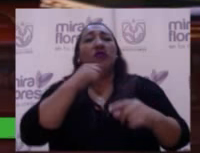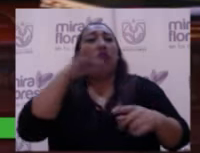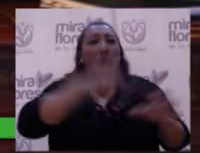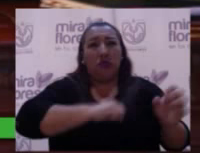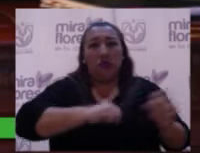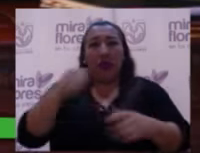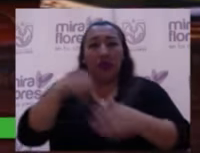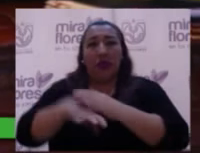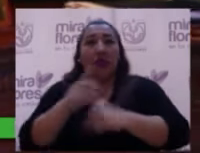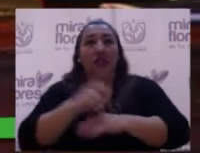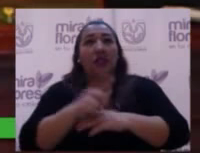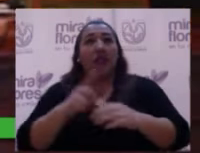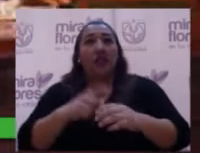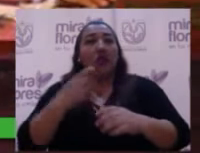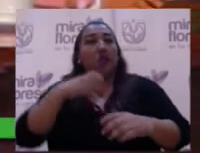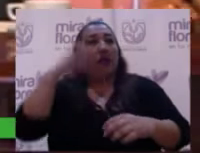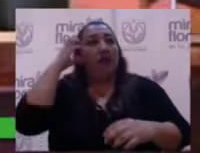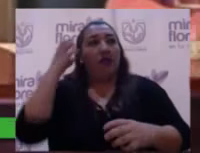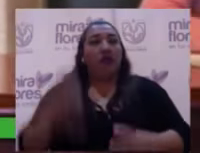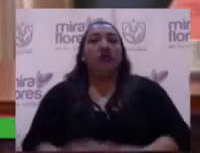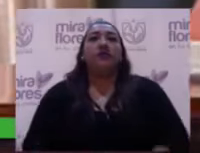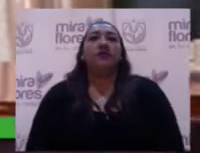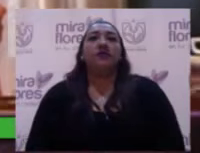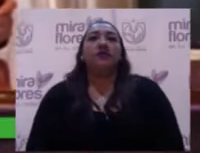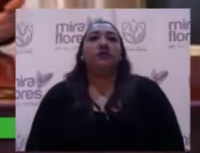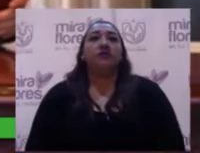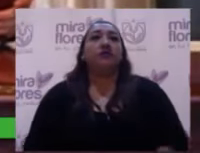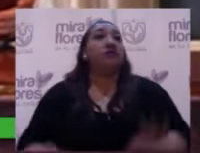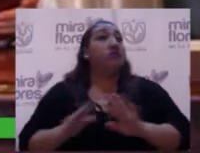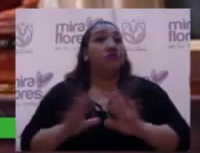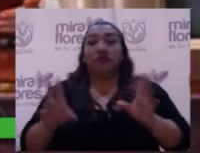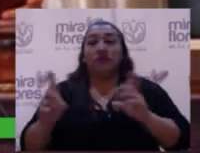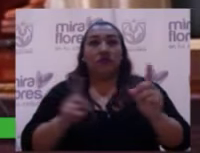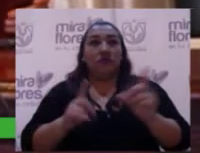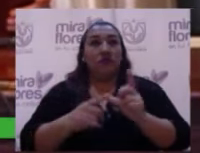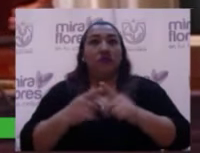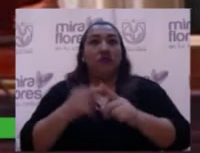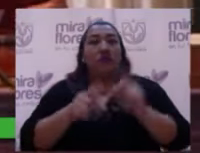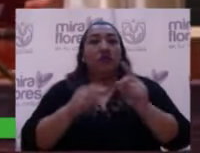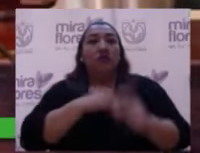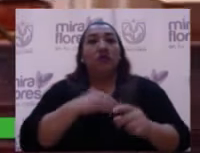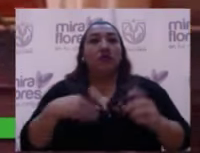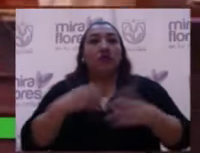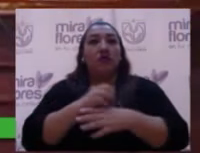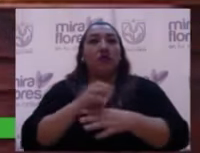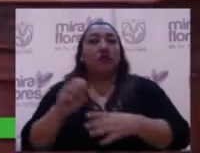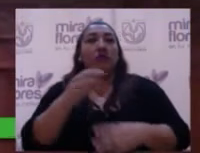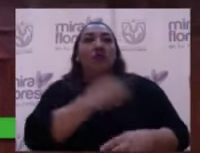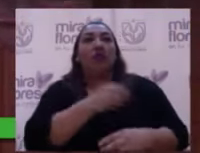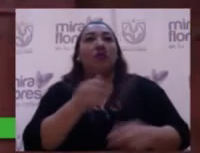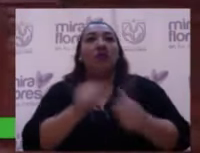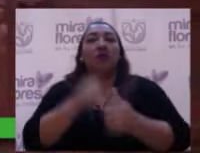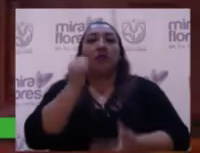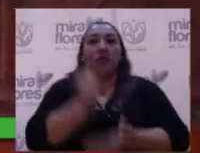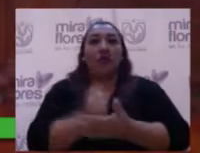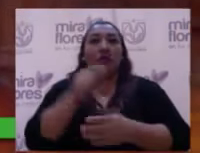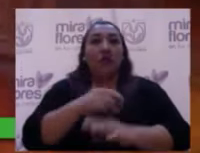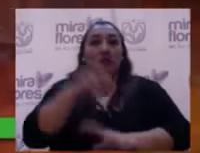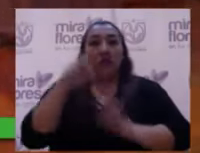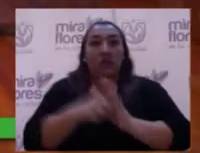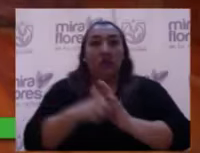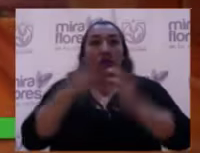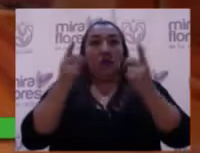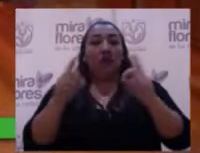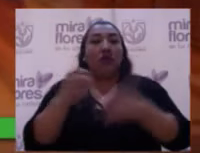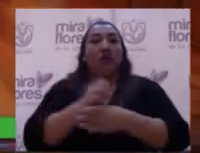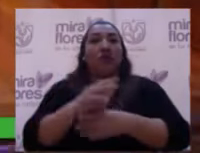de Miraflores. Al debate. No habiendo debate, procedemos al voto. Aquellos miembros del Consejo que estén a favor de aprobar este proyecto de